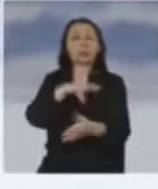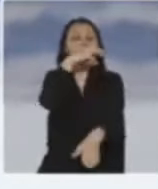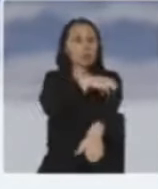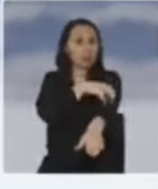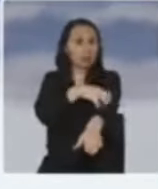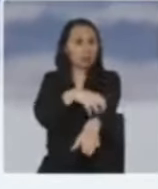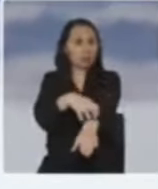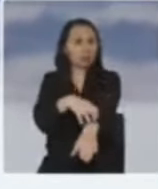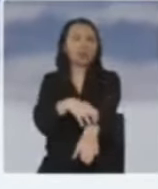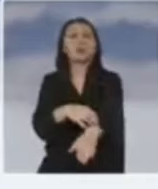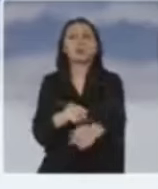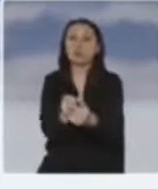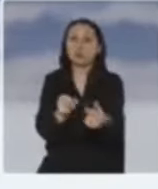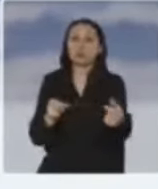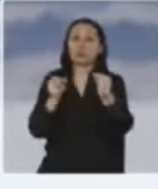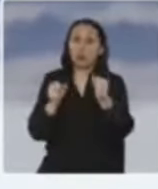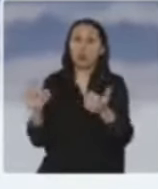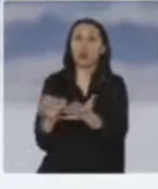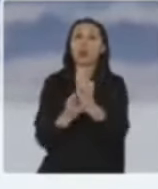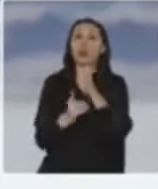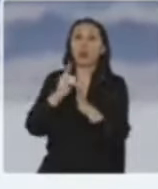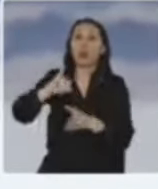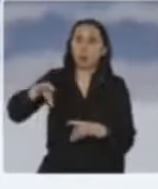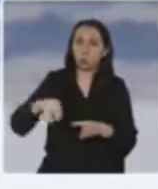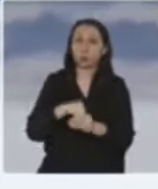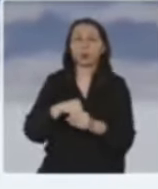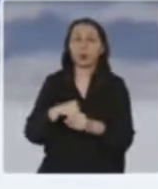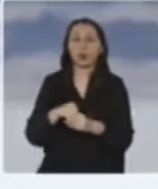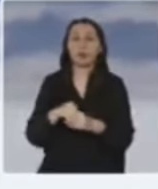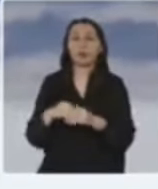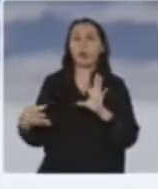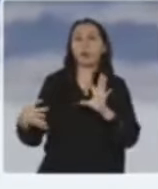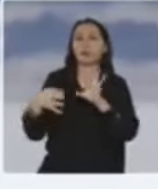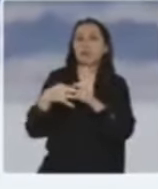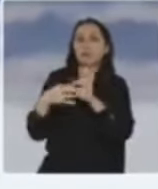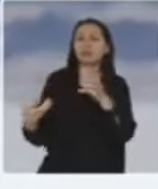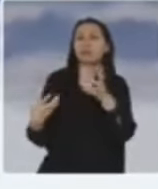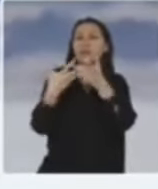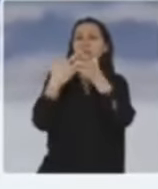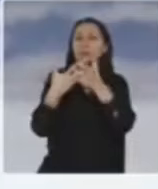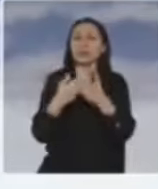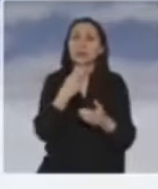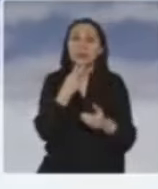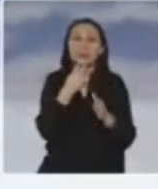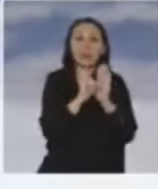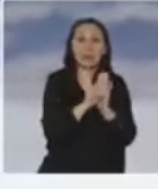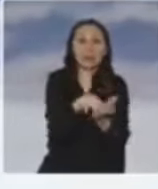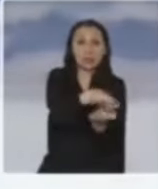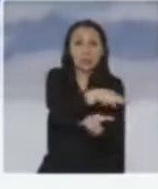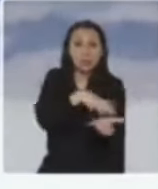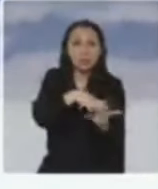regiones y territorios puede alcanzar un desarrollo que sea inclusivo y que sea armónico en donde convivan la identidad